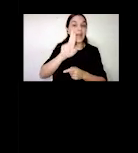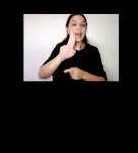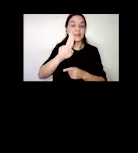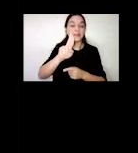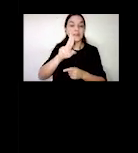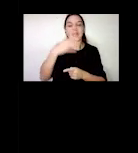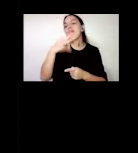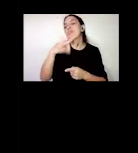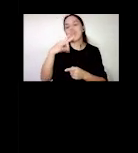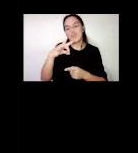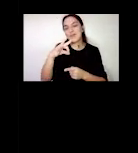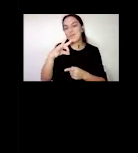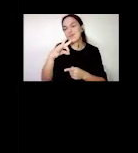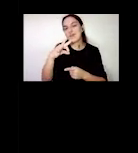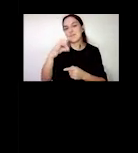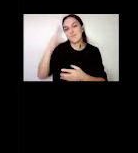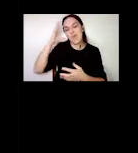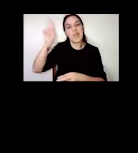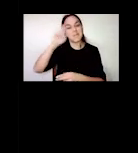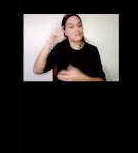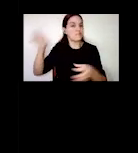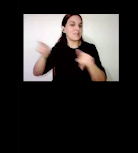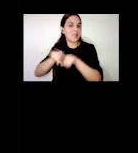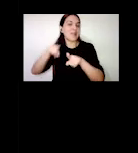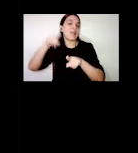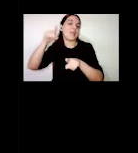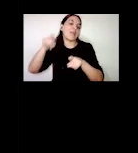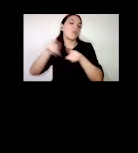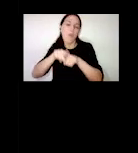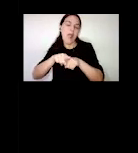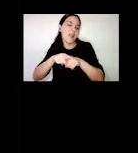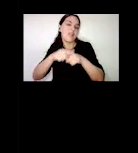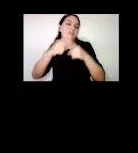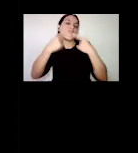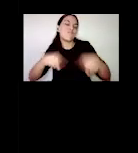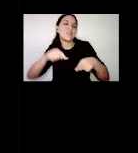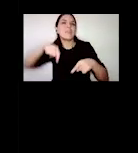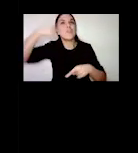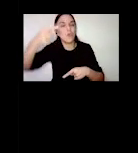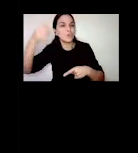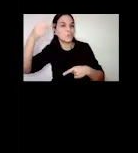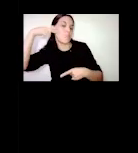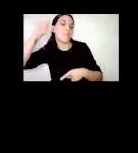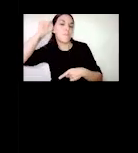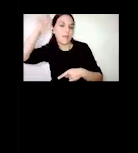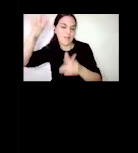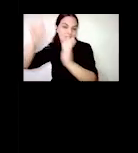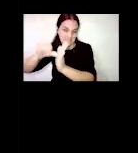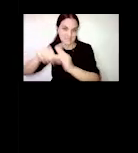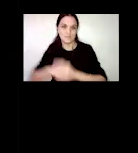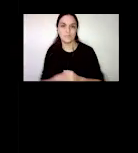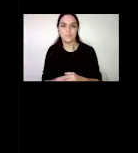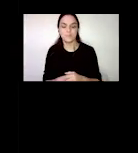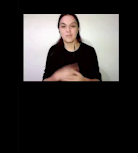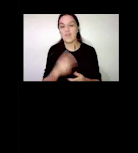ser tratado como un bien no situado en el país, como un activo extranjero. Lo tengo que evaluar de acuerdo